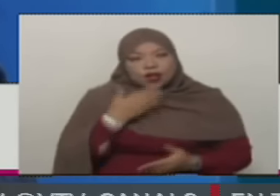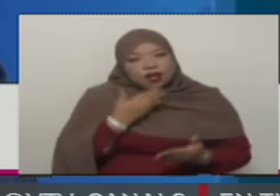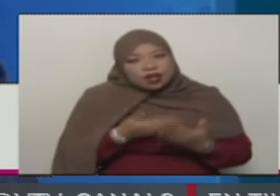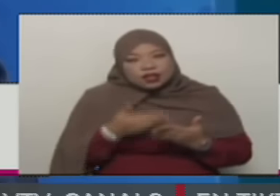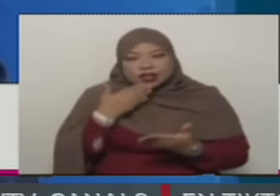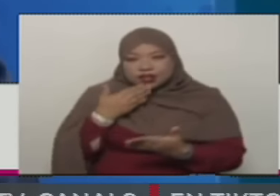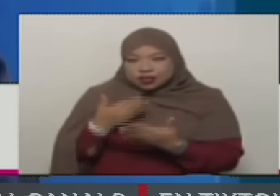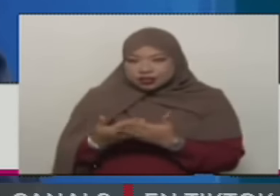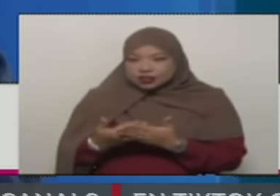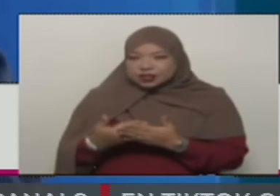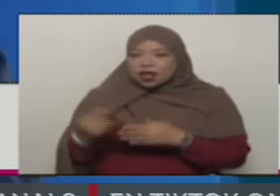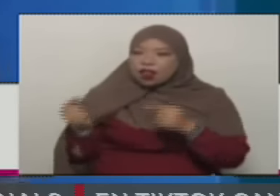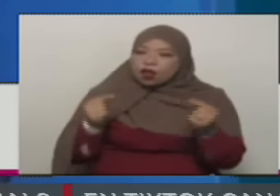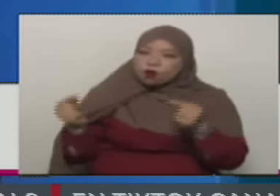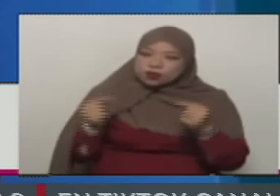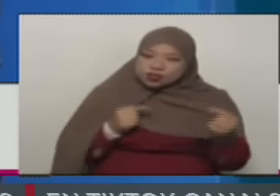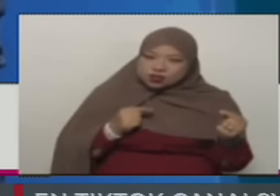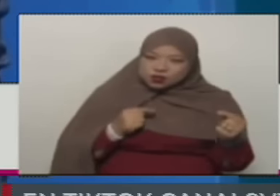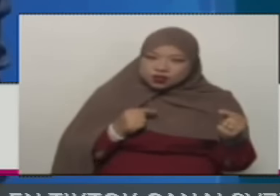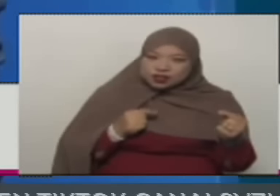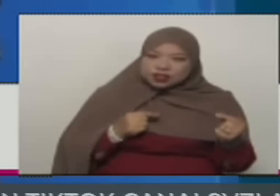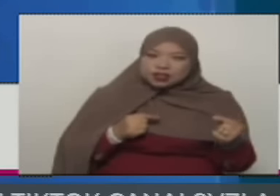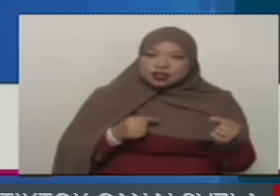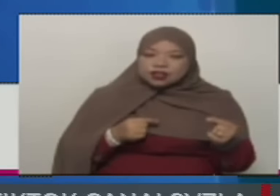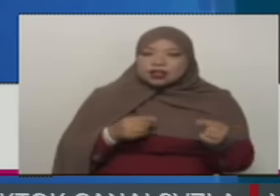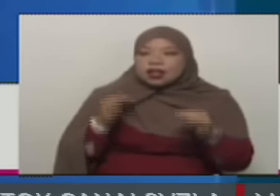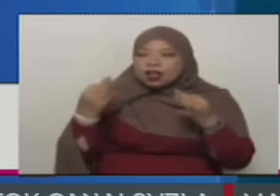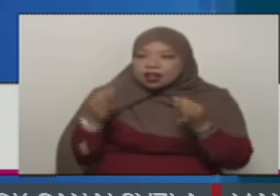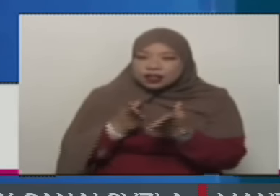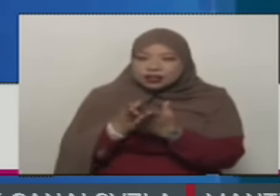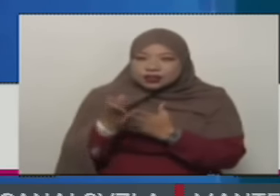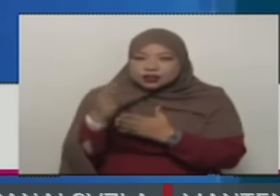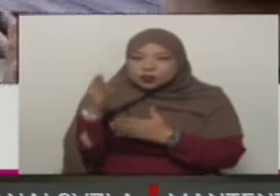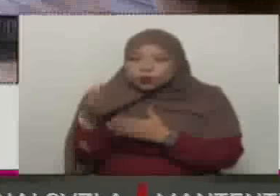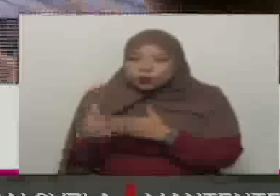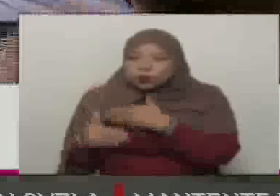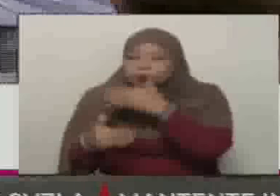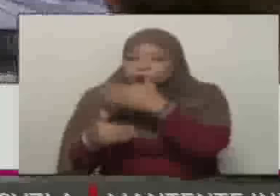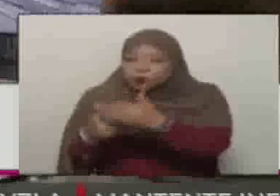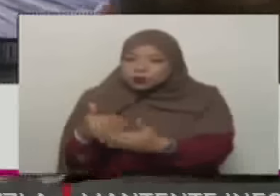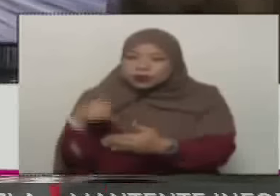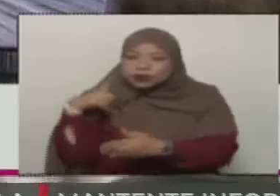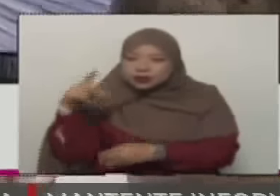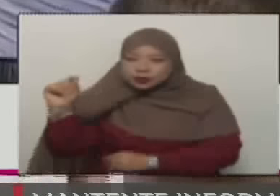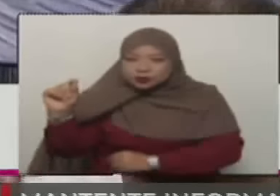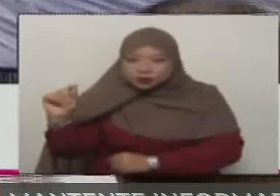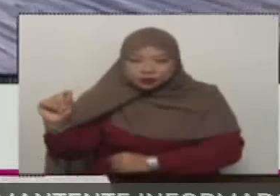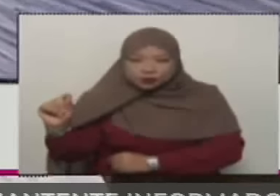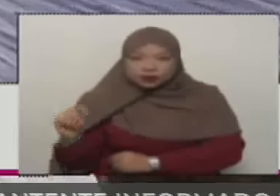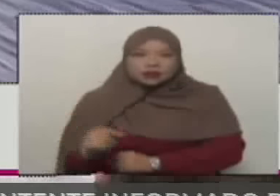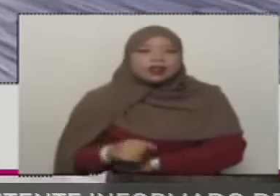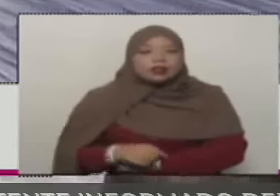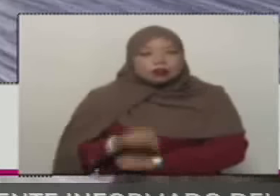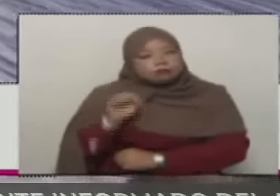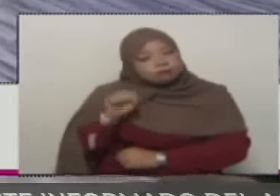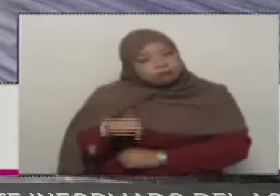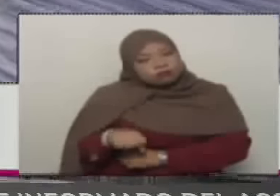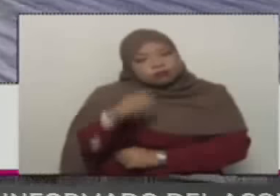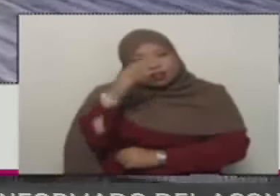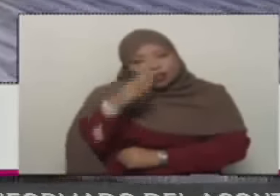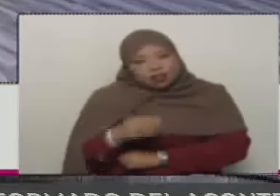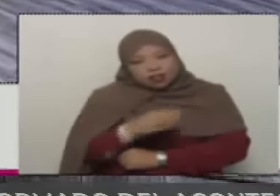la tertulia. Gracias a usted, presidente. Se van por el caminito, poco a poco. ¿Ah? Claro que sí. Que Dios me lo